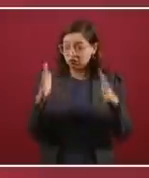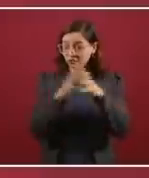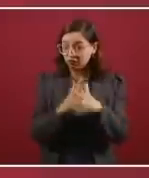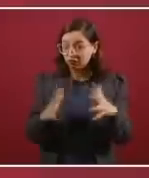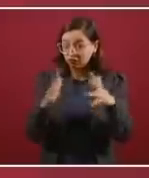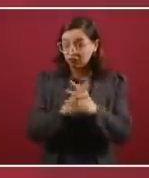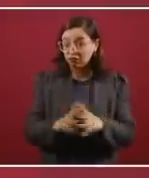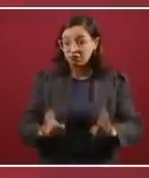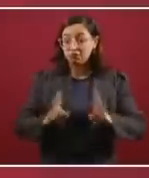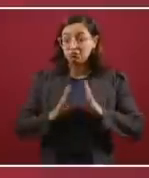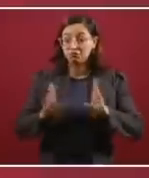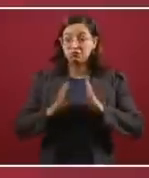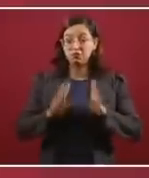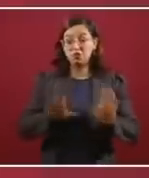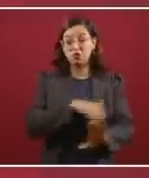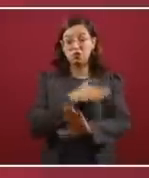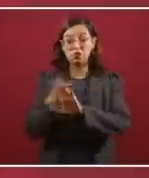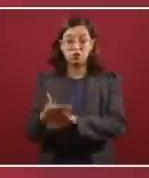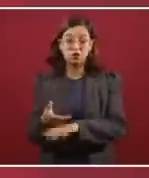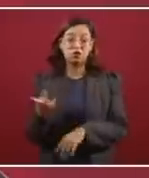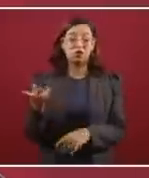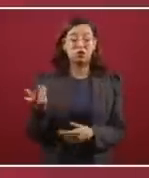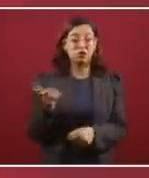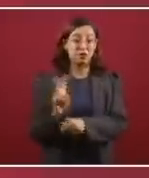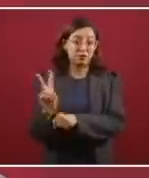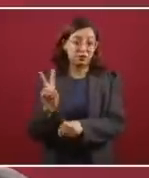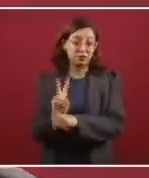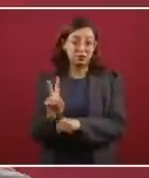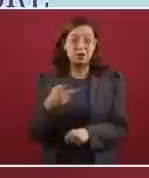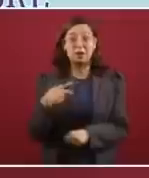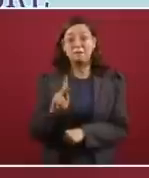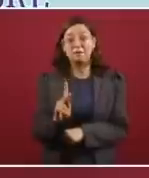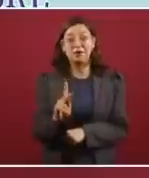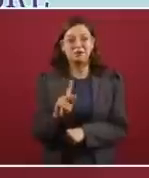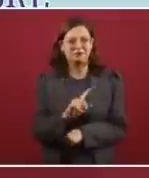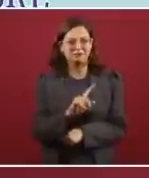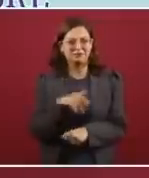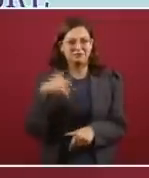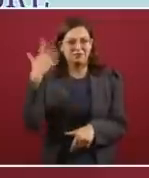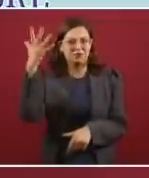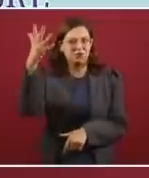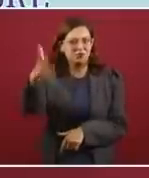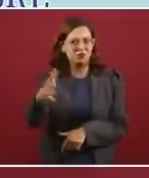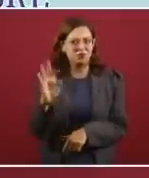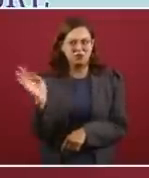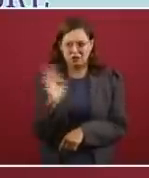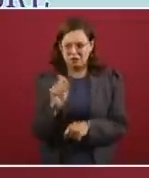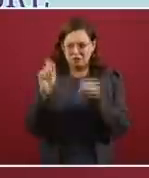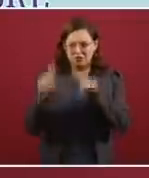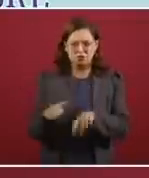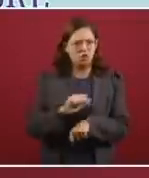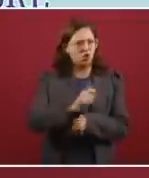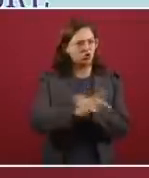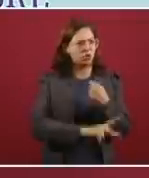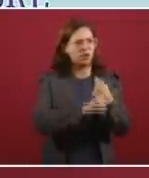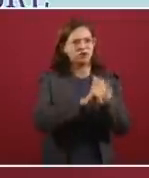respecto en este caso a Venezuela, pero el día de mañana puede ser pues, respecto a cualquier tema en América Latina. Por lo